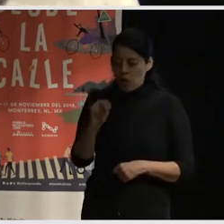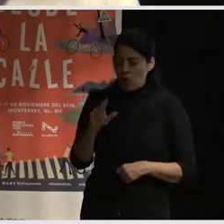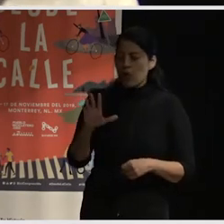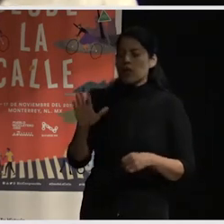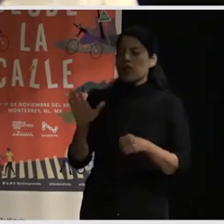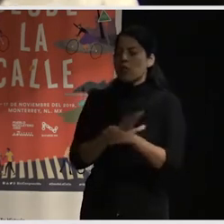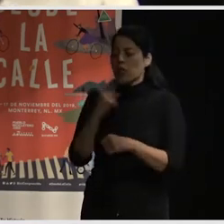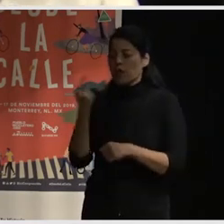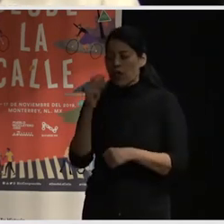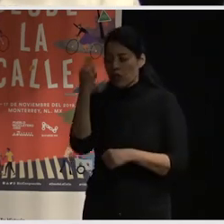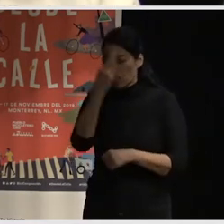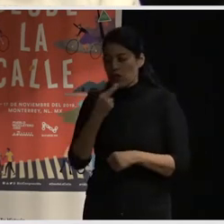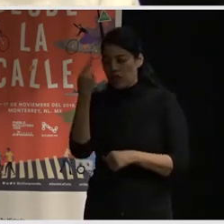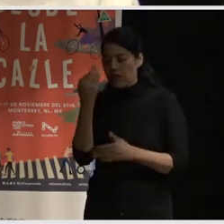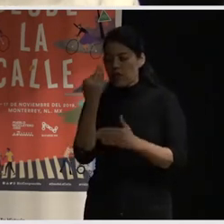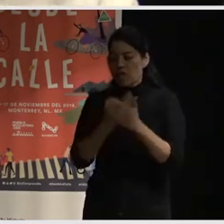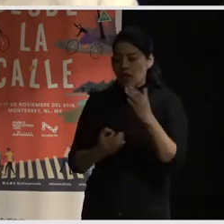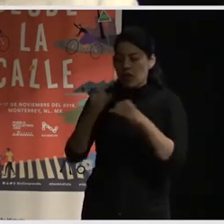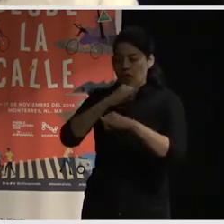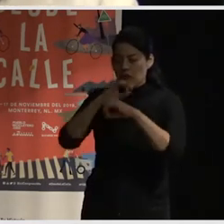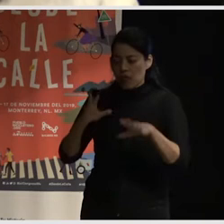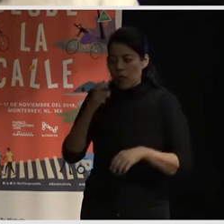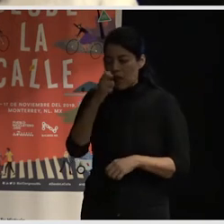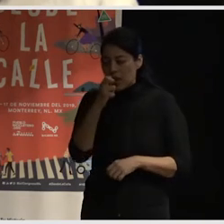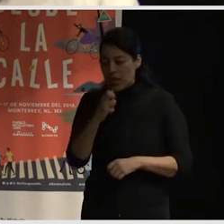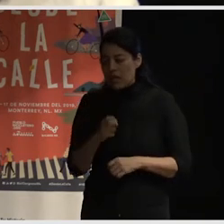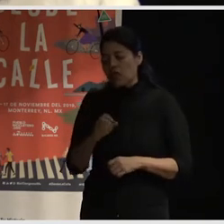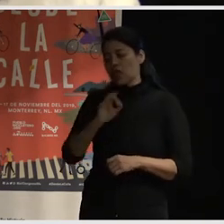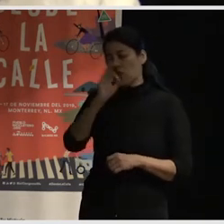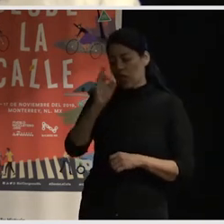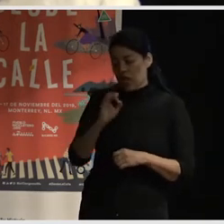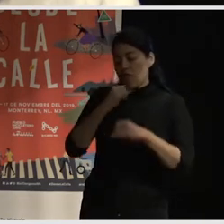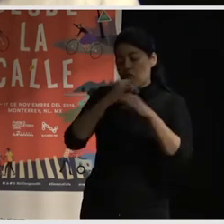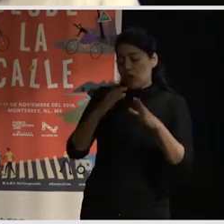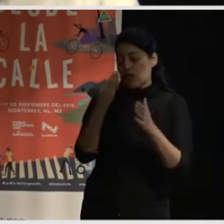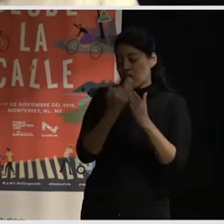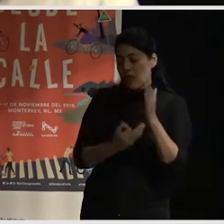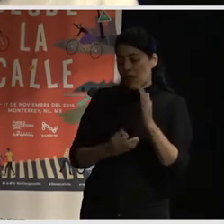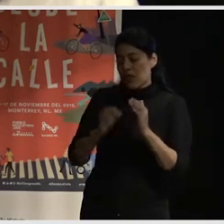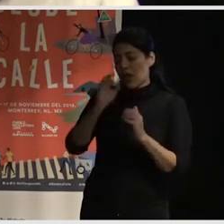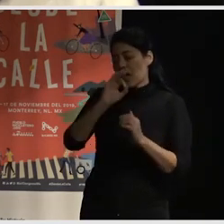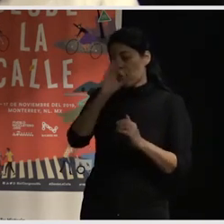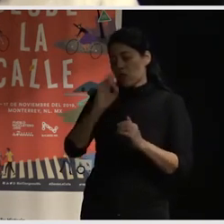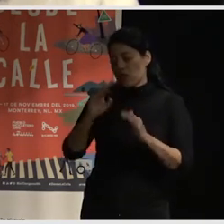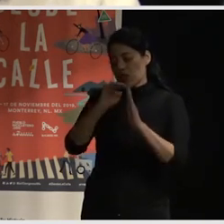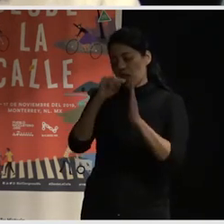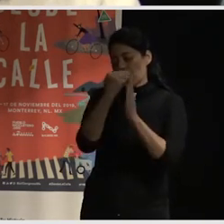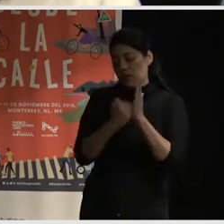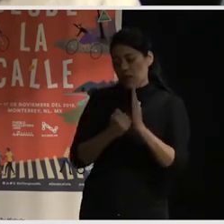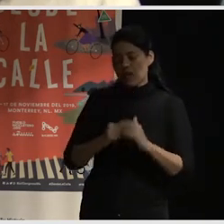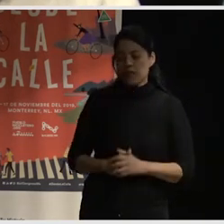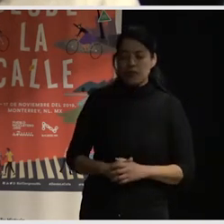faltan datos entonces esta ausencia de datos está bajando los promedios este también pocas veces se toma en cuenta y